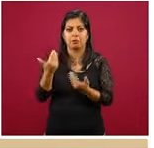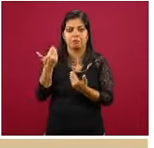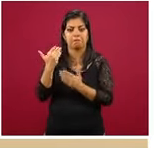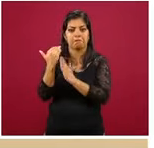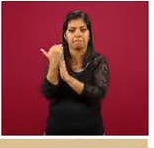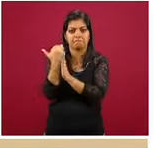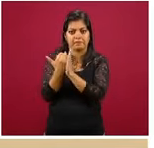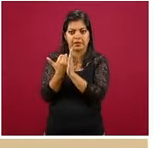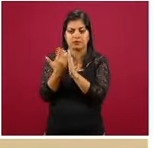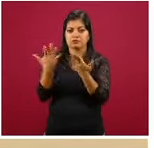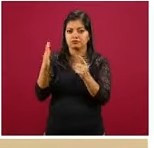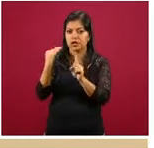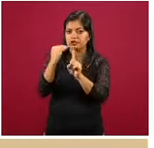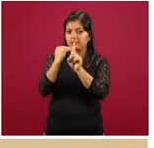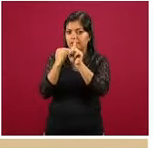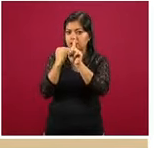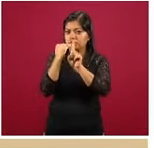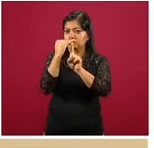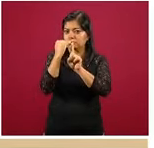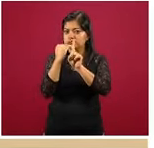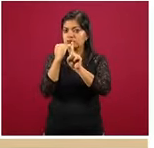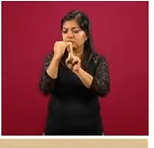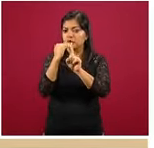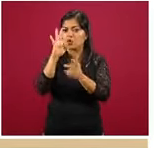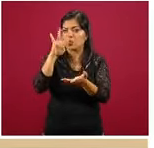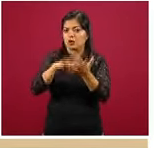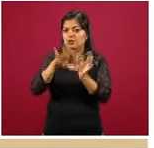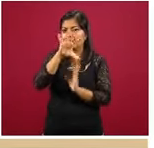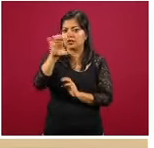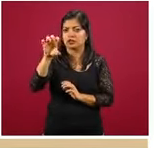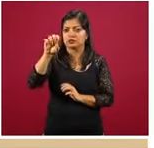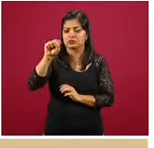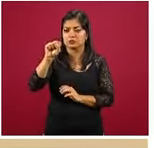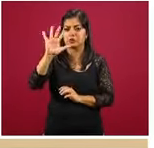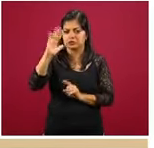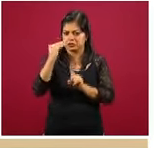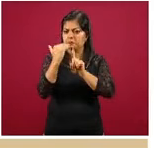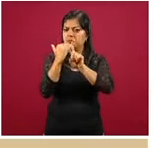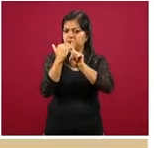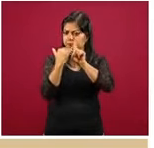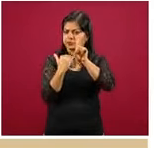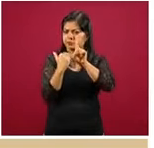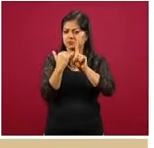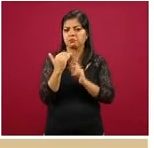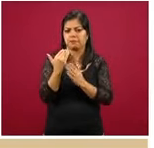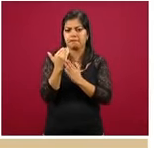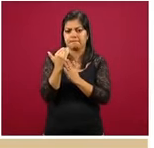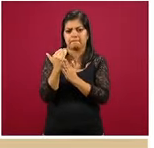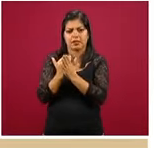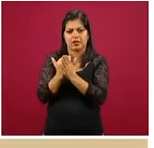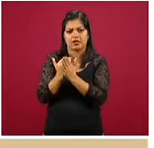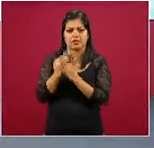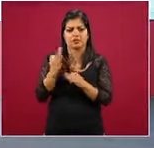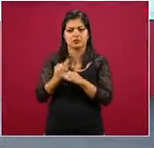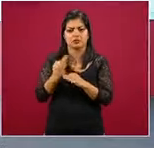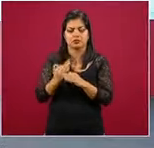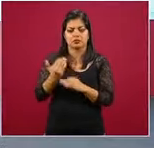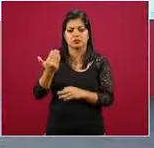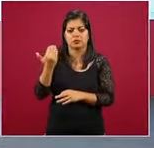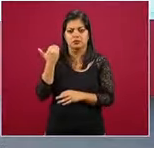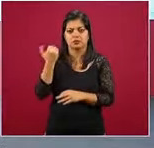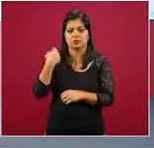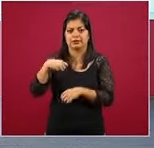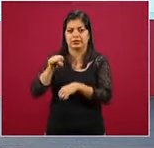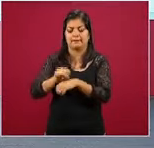medias nacionales, son 4.565, y lógicamente responden a este descenso importante que hubo en las últimas